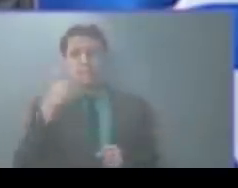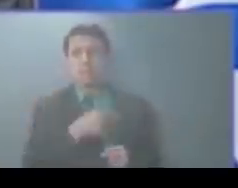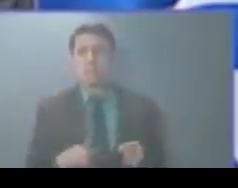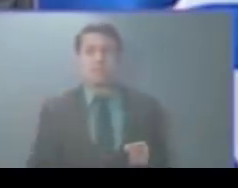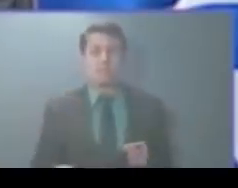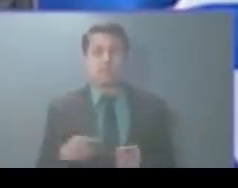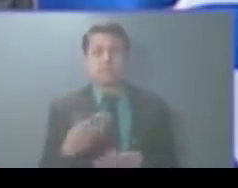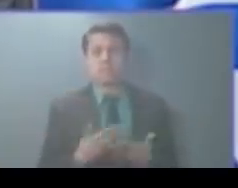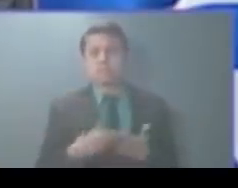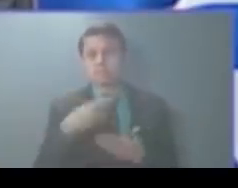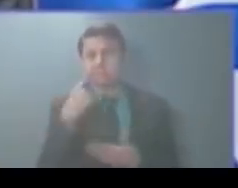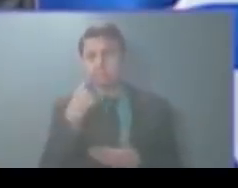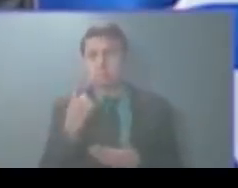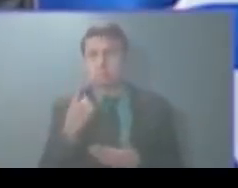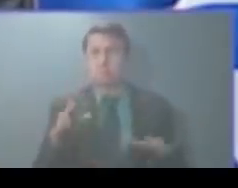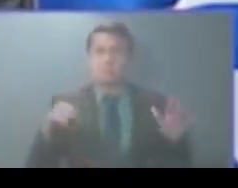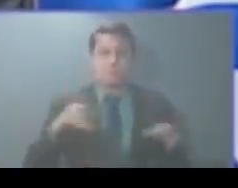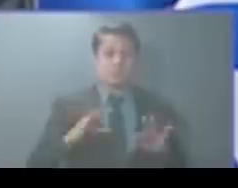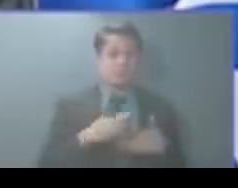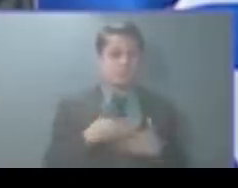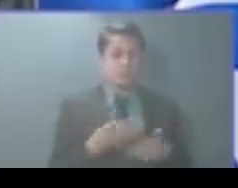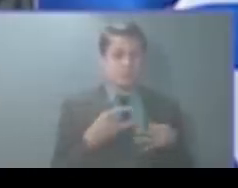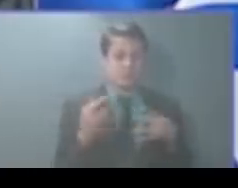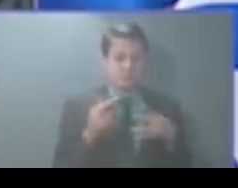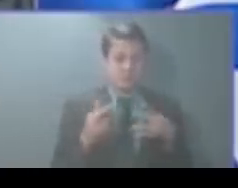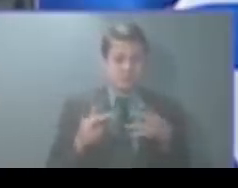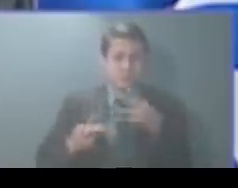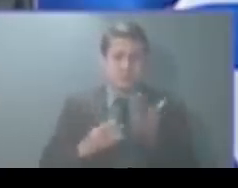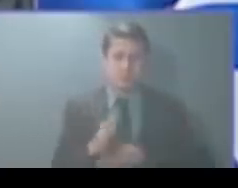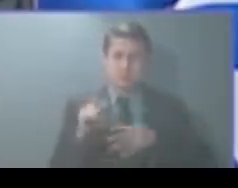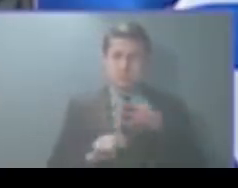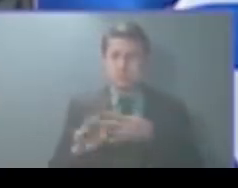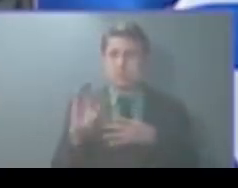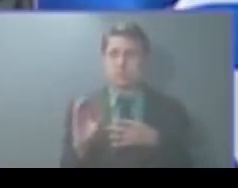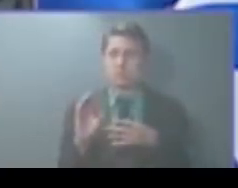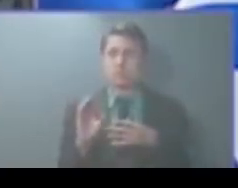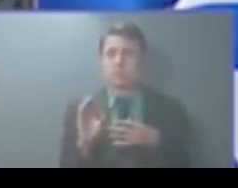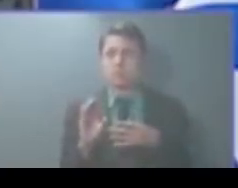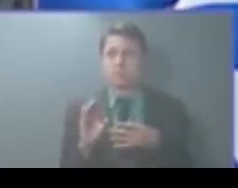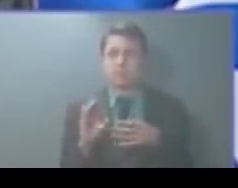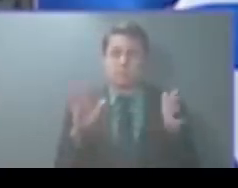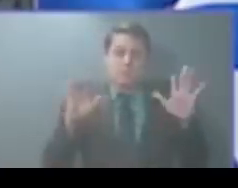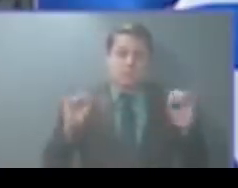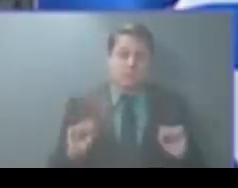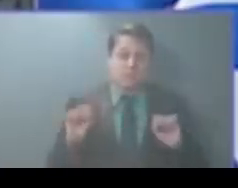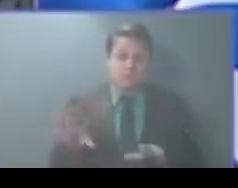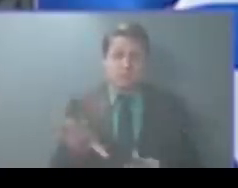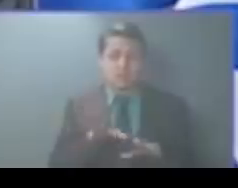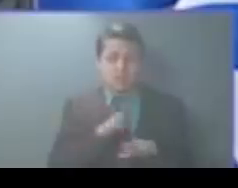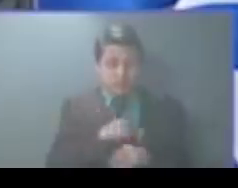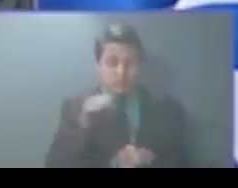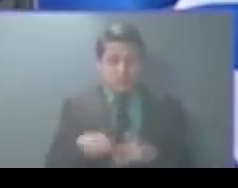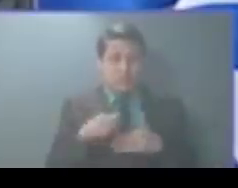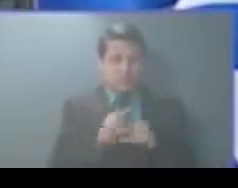presidente. Si esta disposición dentro del marco constitucional fuese adoptada por la